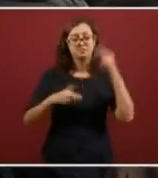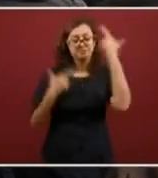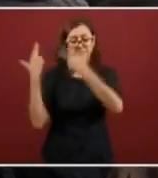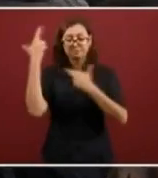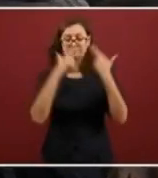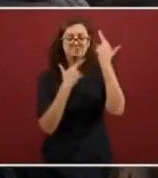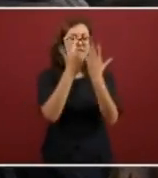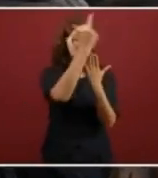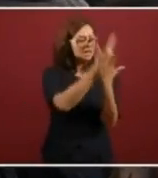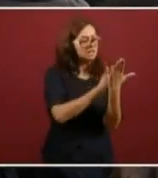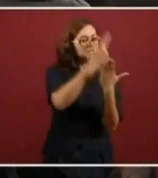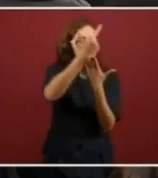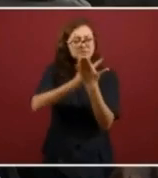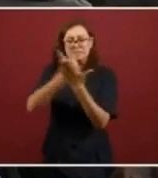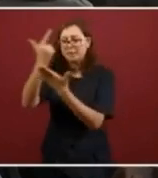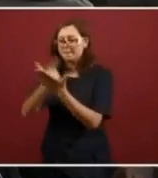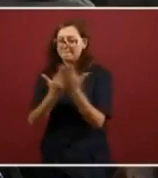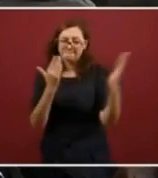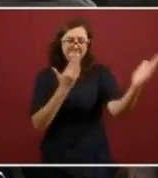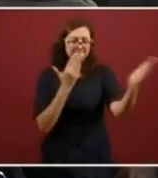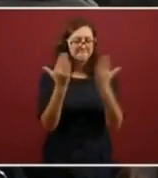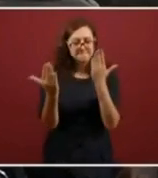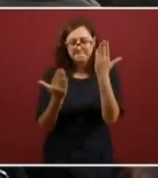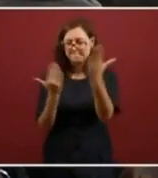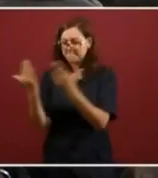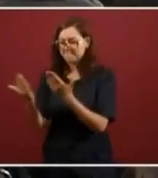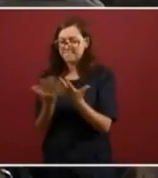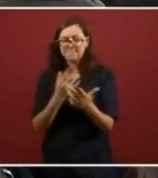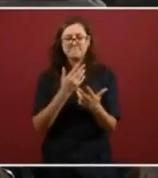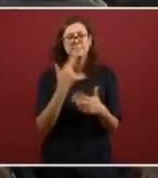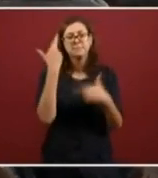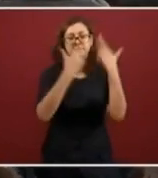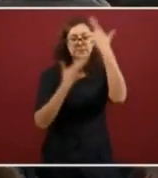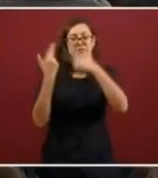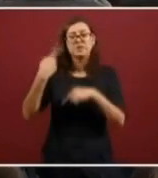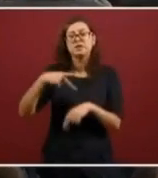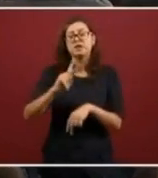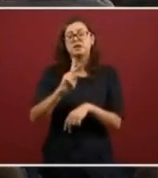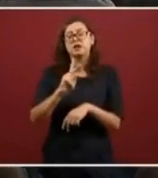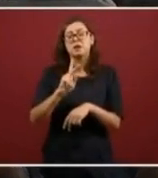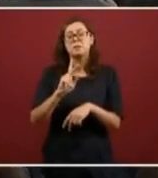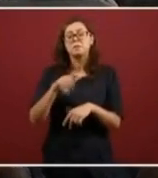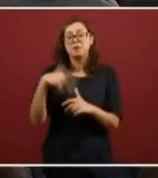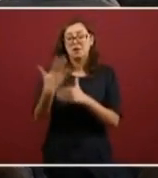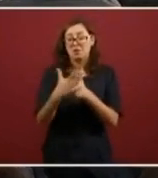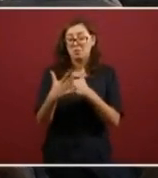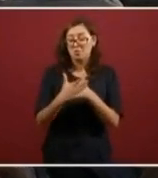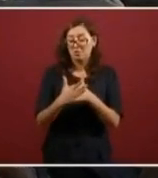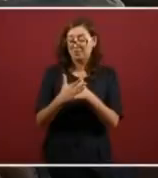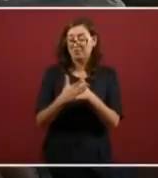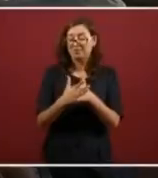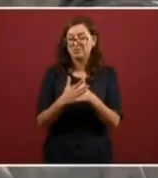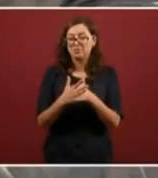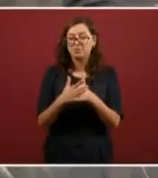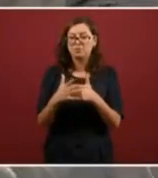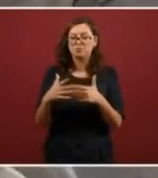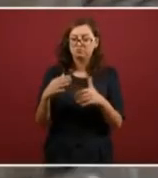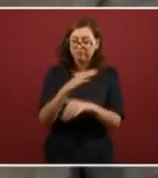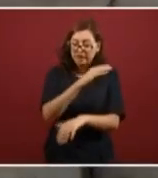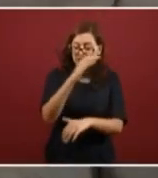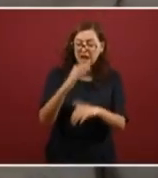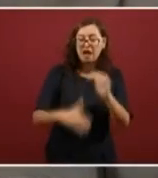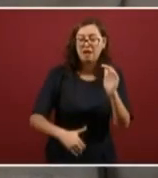lo que aquí se ha explicado en base a padrones previos, pero el padrón que está próximo a concluirse, es el que nos ha